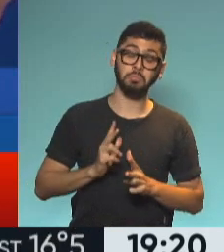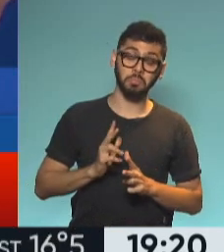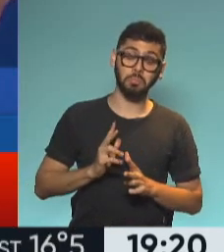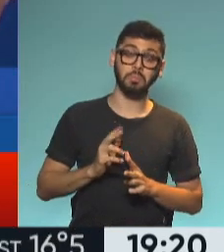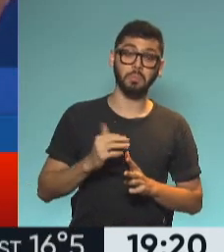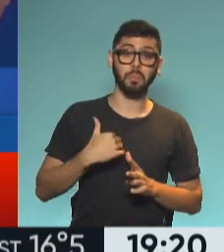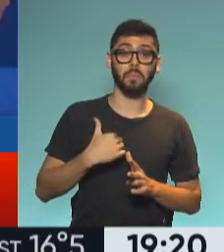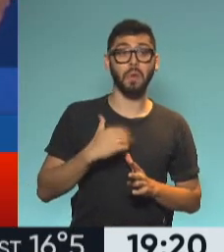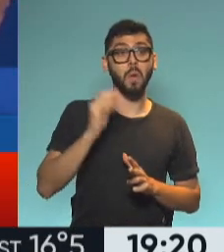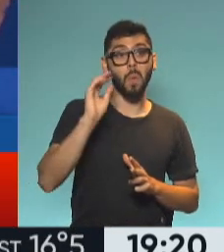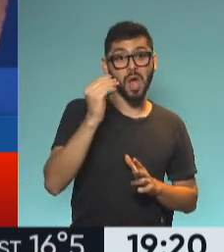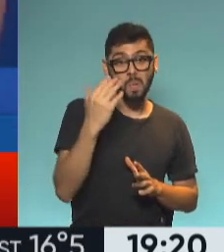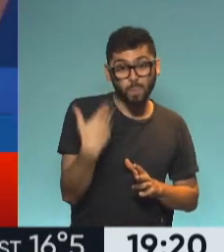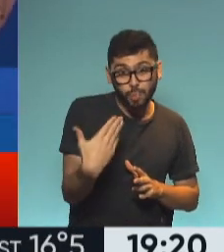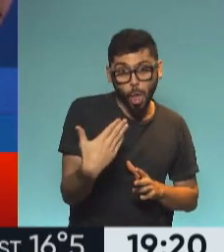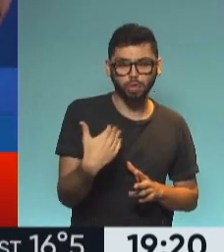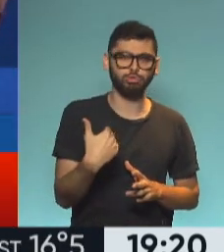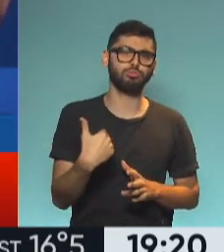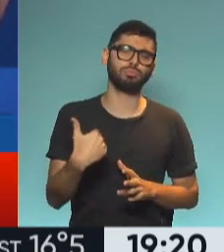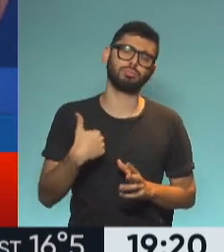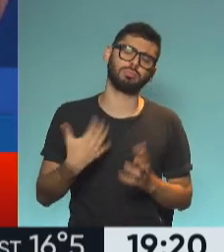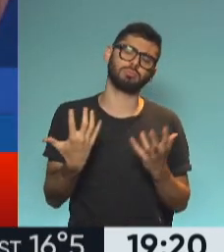poderia sediá-la?